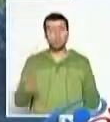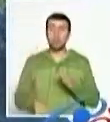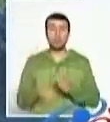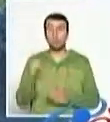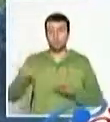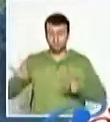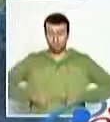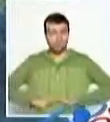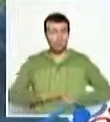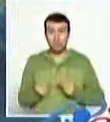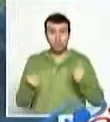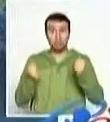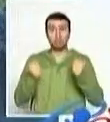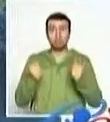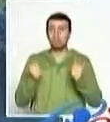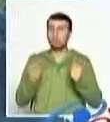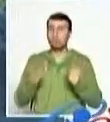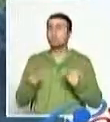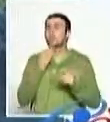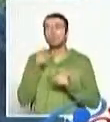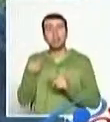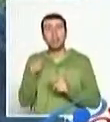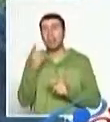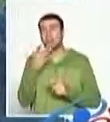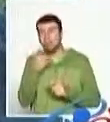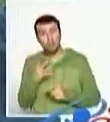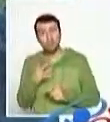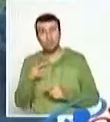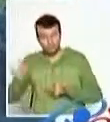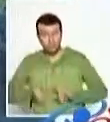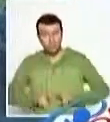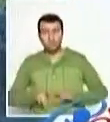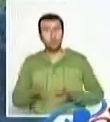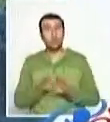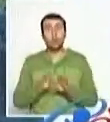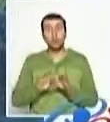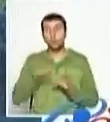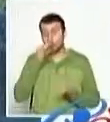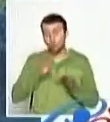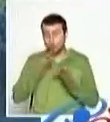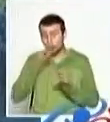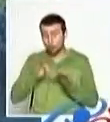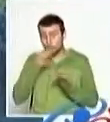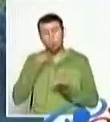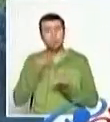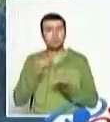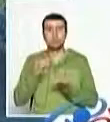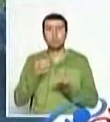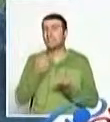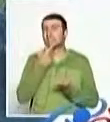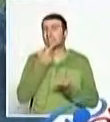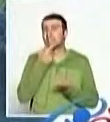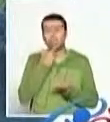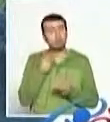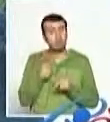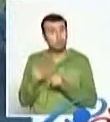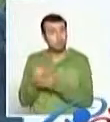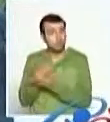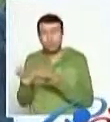rápida, como las azúcares, como los empaquetados, como las galletas y todo esto,